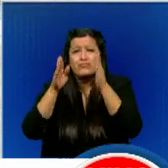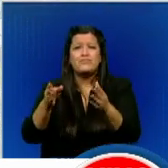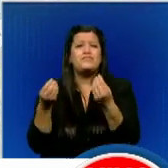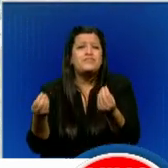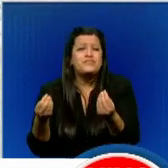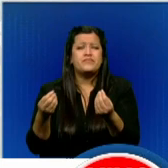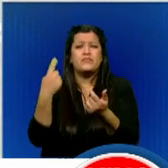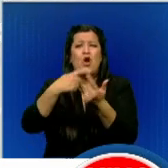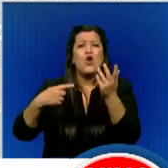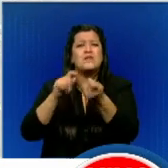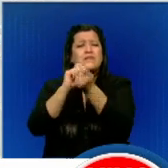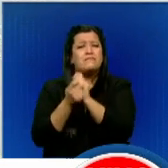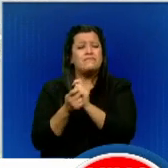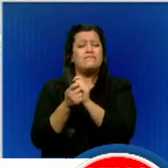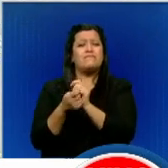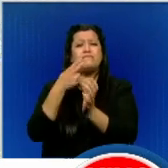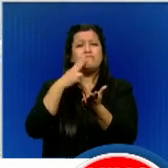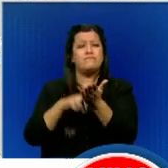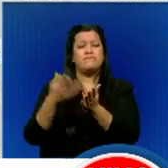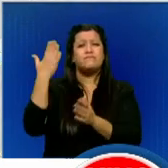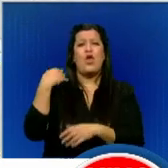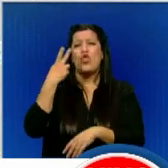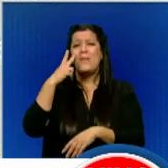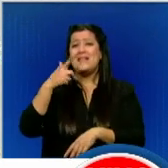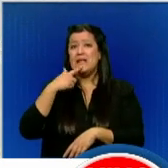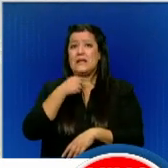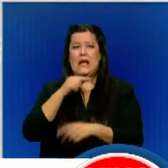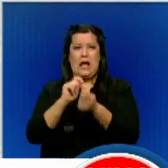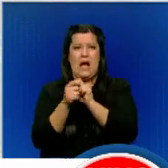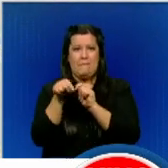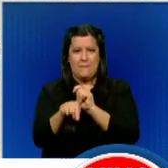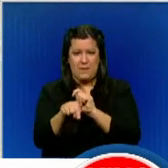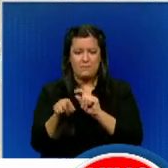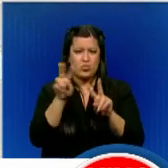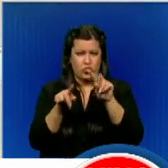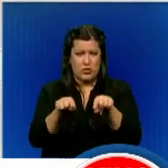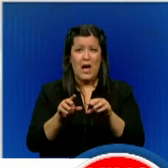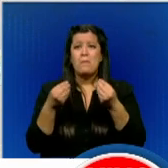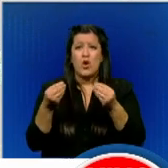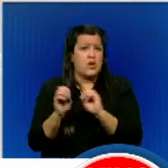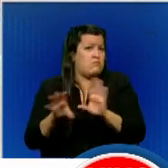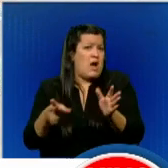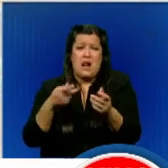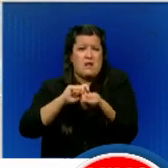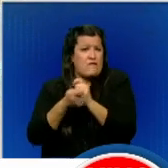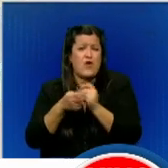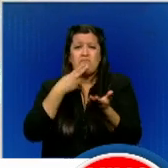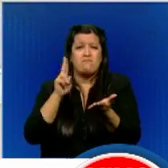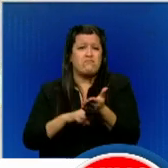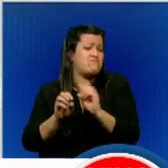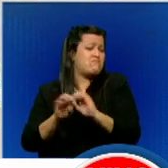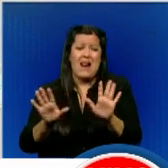aquella reforma tributaria que se sancionó el 2007 básicamente porque fue una mala reforma tributaria